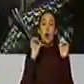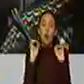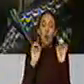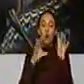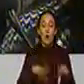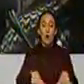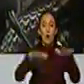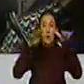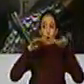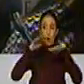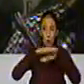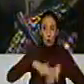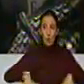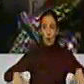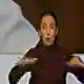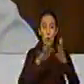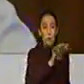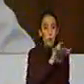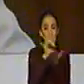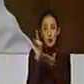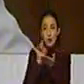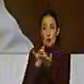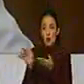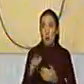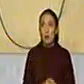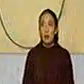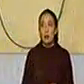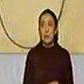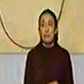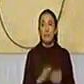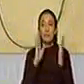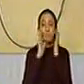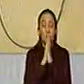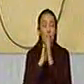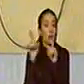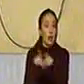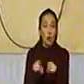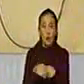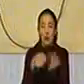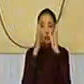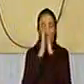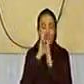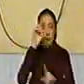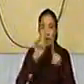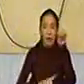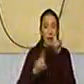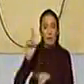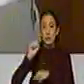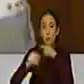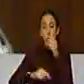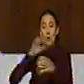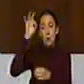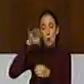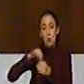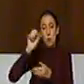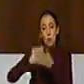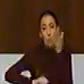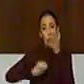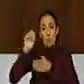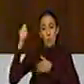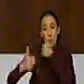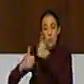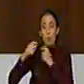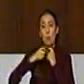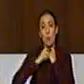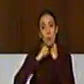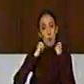con los votos necesarios para su destitución. Dentro de esta solicitud, no se adjuntaron las presuntas irregularidades en la calificación de la candidatura de José Carlos